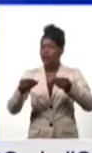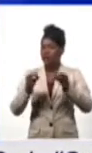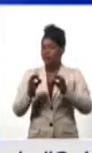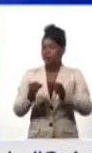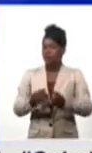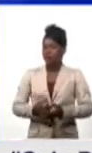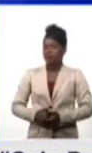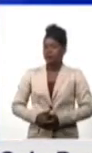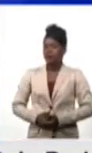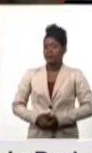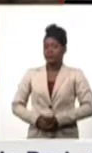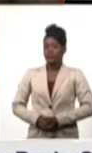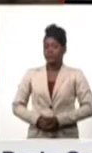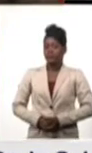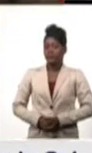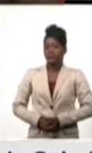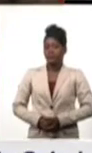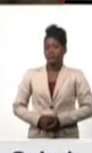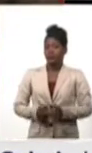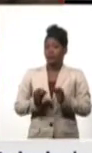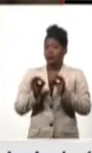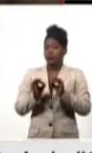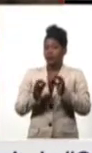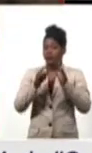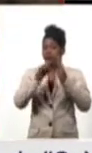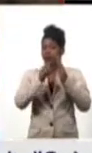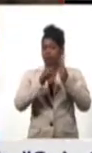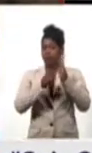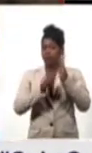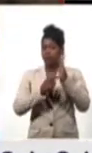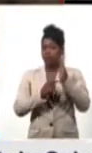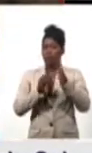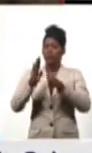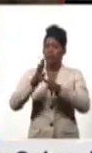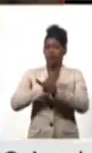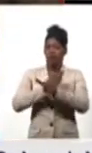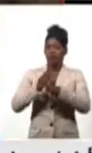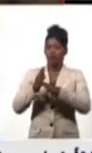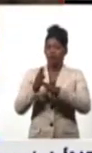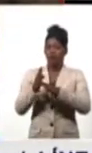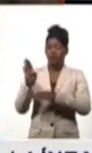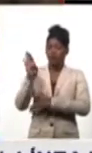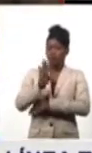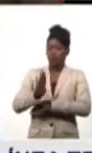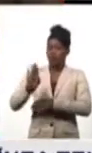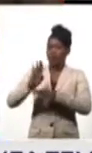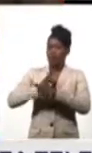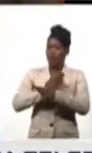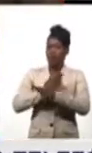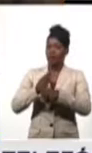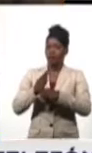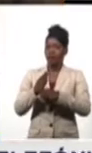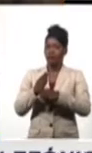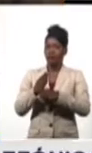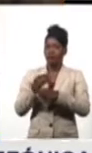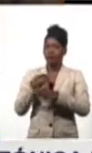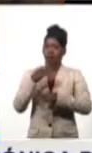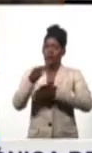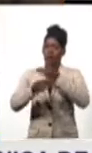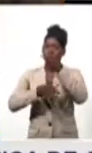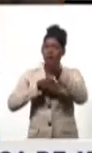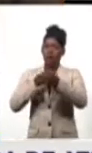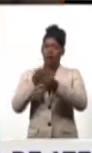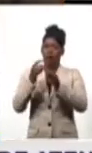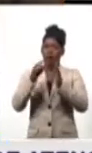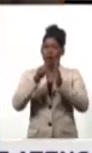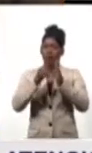Sí, las causas de pérdida de diversidad biológica son muy variadas. Si acaso voy a retomar, justamente voy a empezar